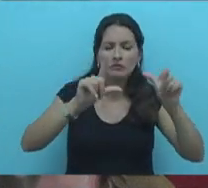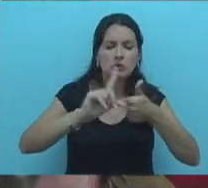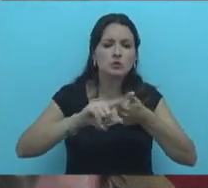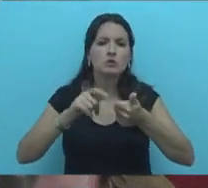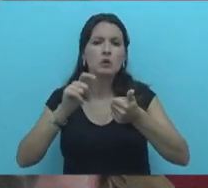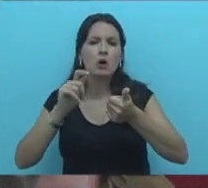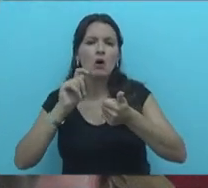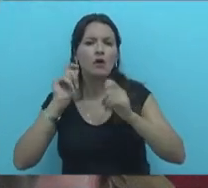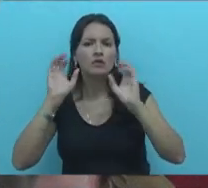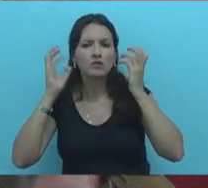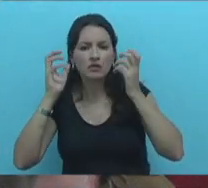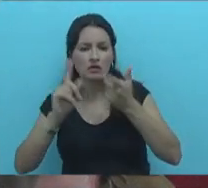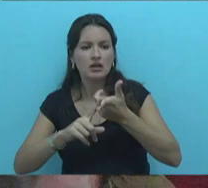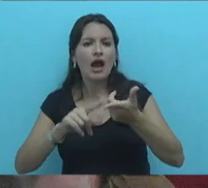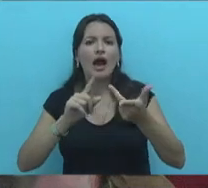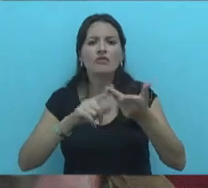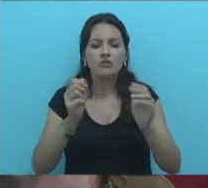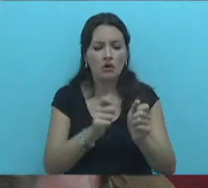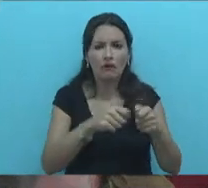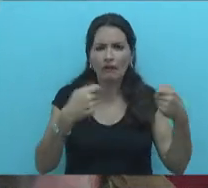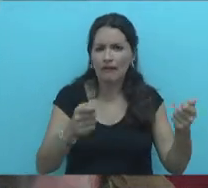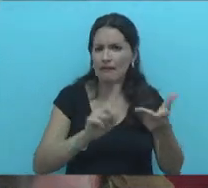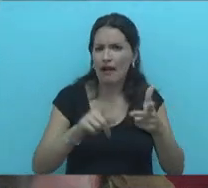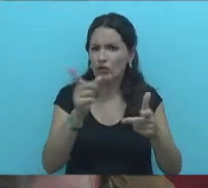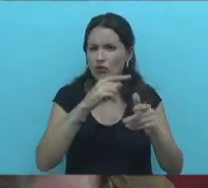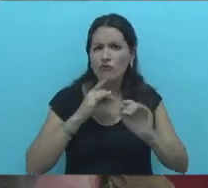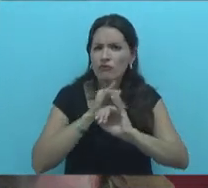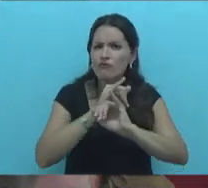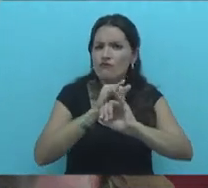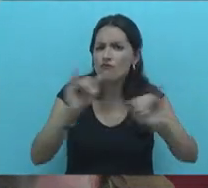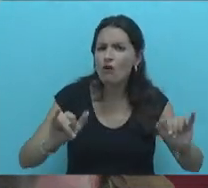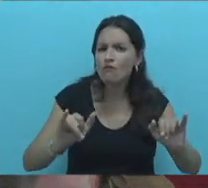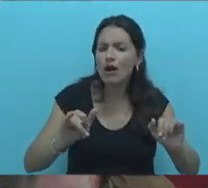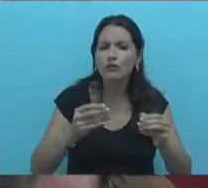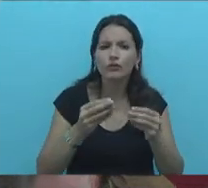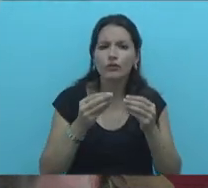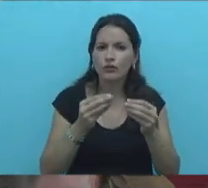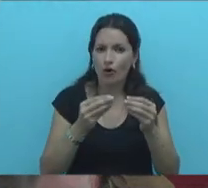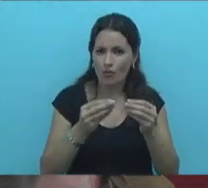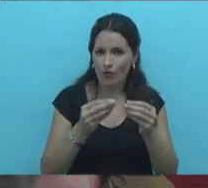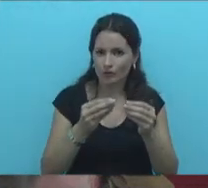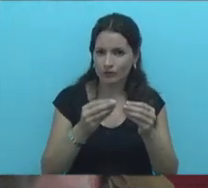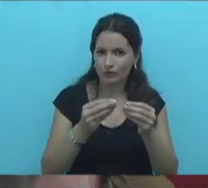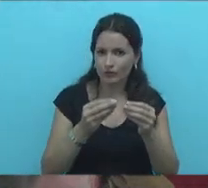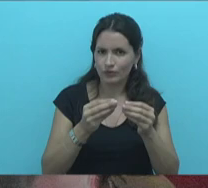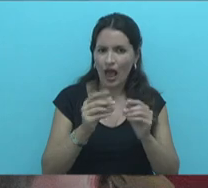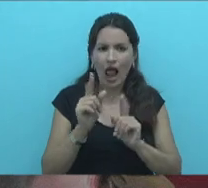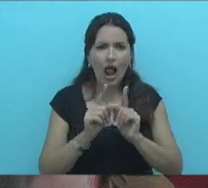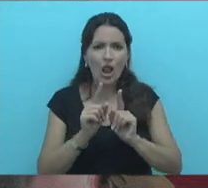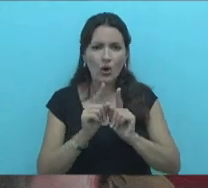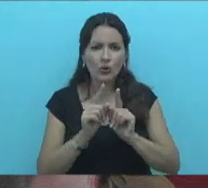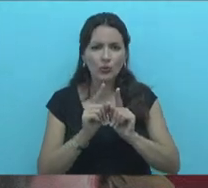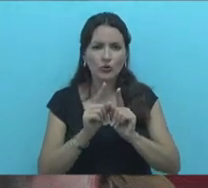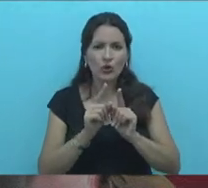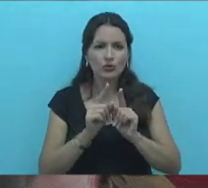sociedad. Porque hoy, ¿no es cierto?, los medios, digamos, privados, creen que son